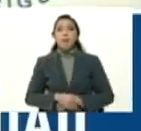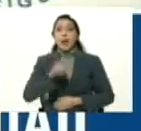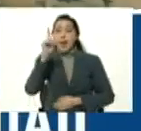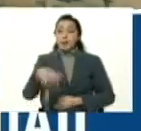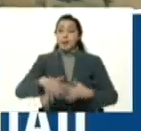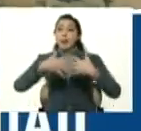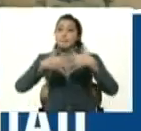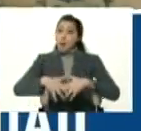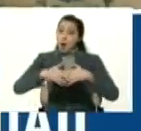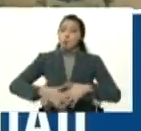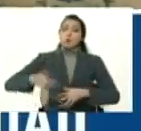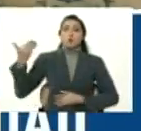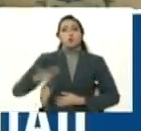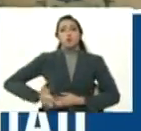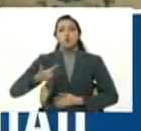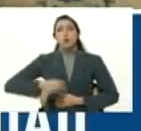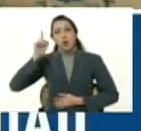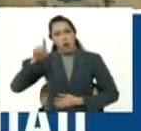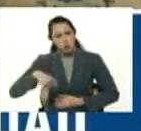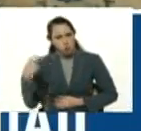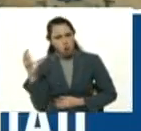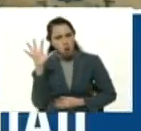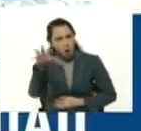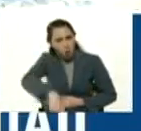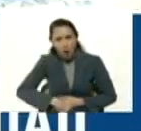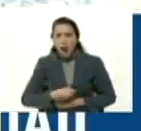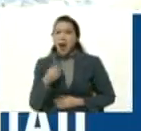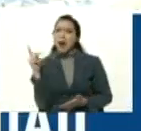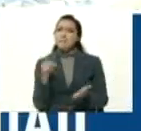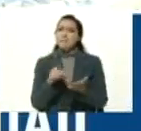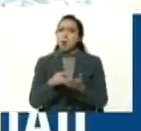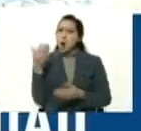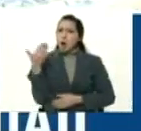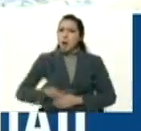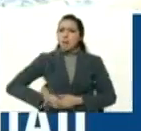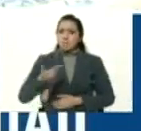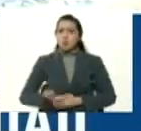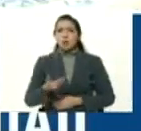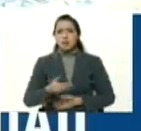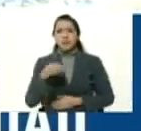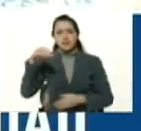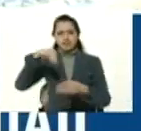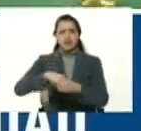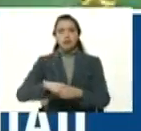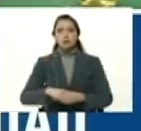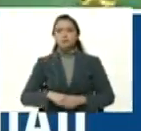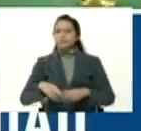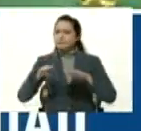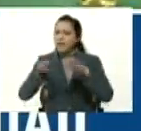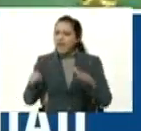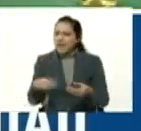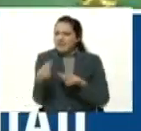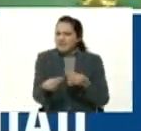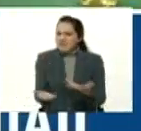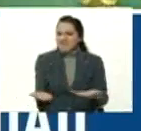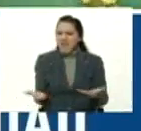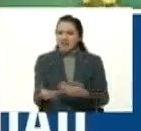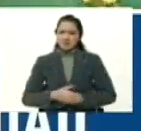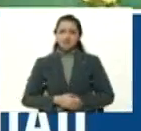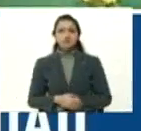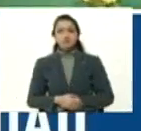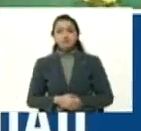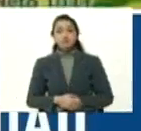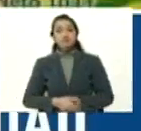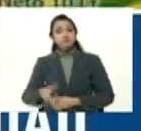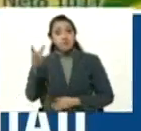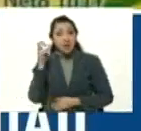más representativas y que además tienen una participación importante en ese sector. ¿Qué se hace en las mesas? En las mesas se escucha